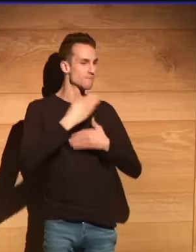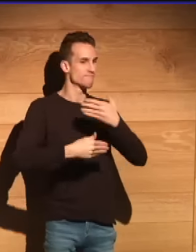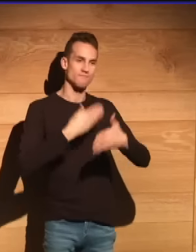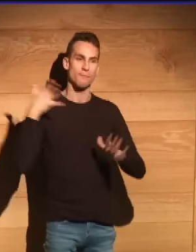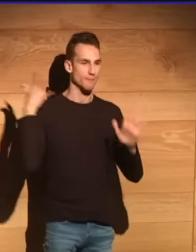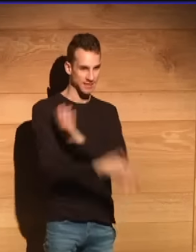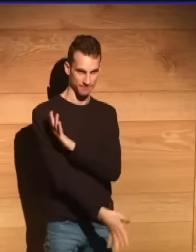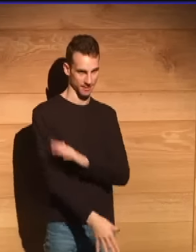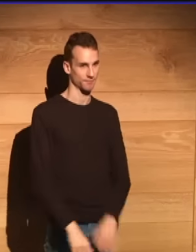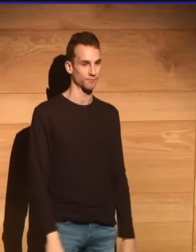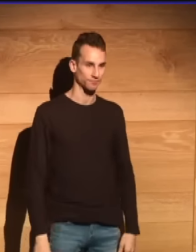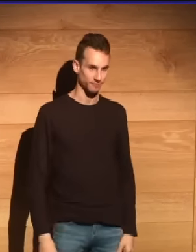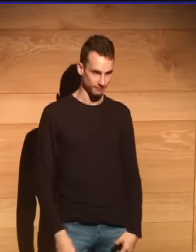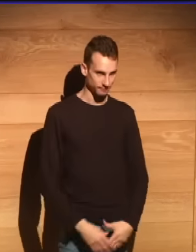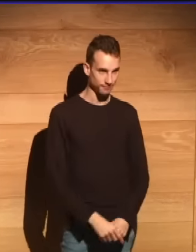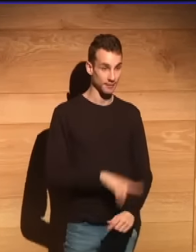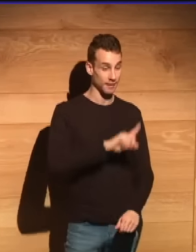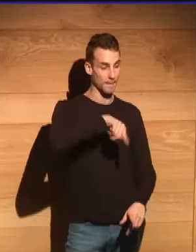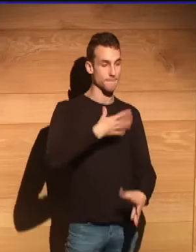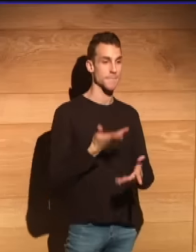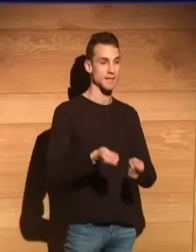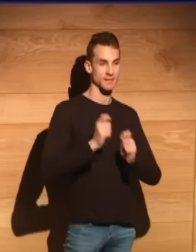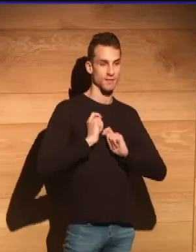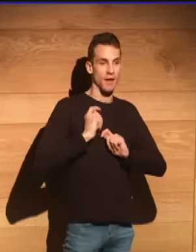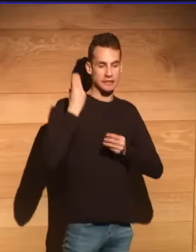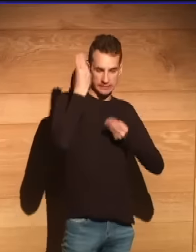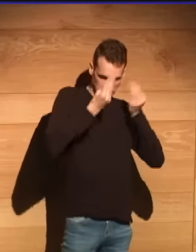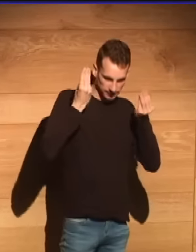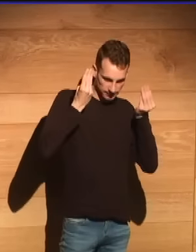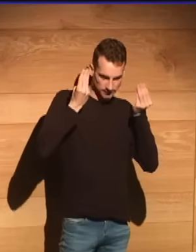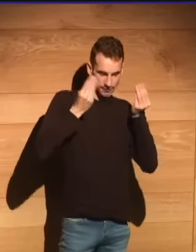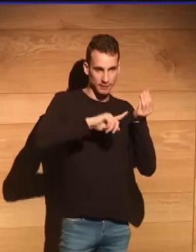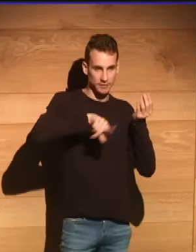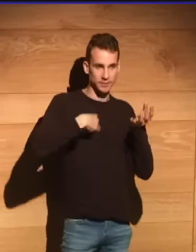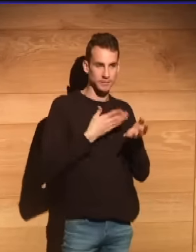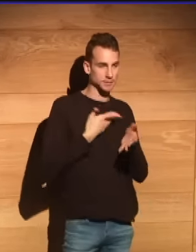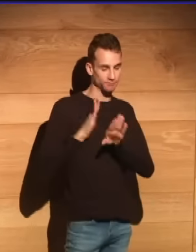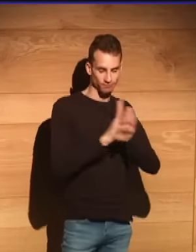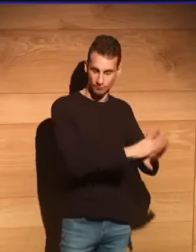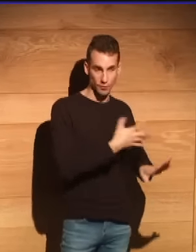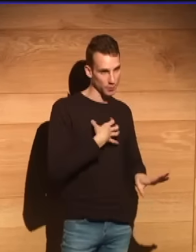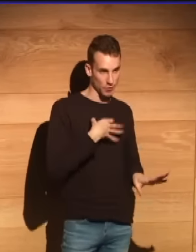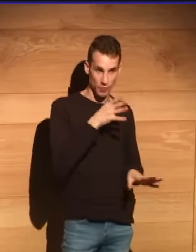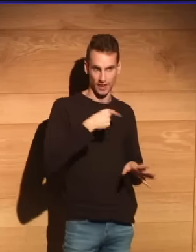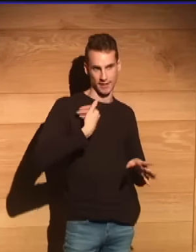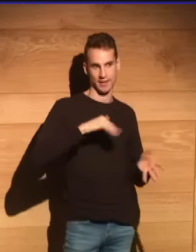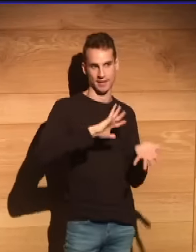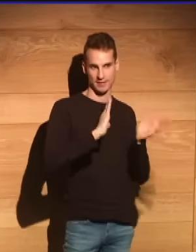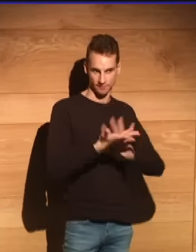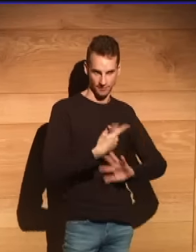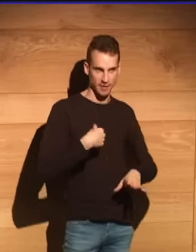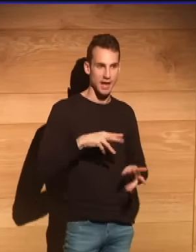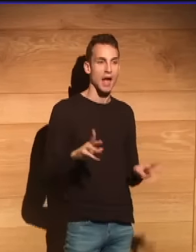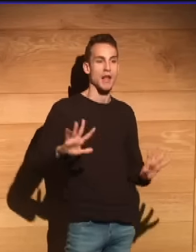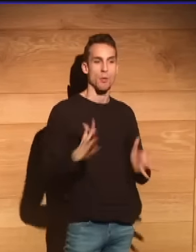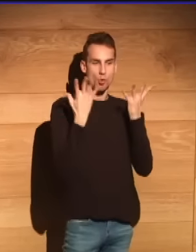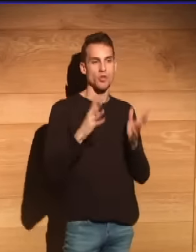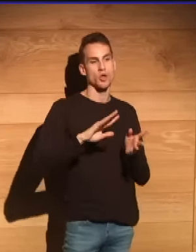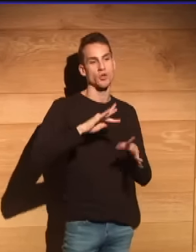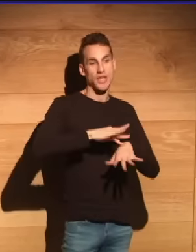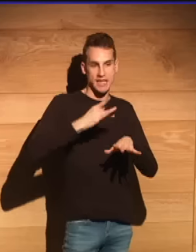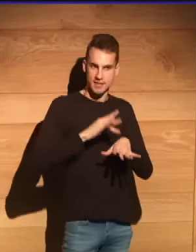a la reflexión de algo que no podemos apartar ya porque ha cambiado, la revolución digital lo está cambiando todo